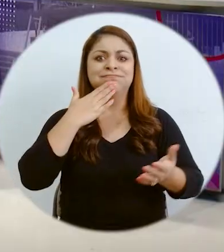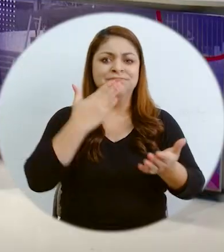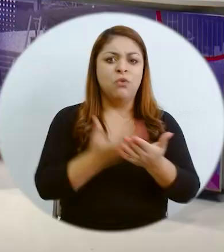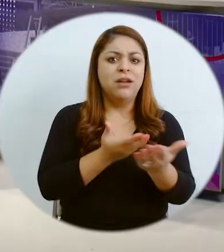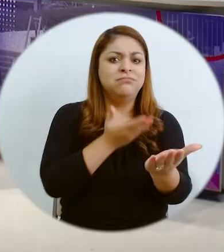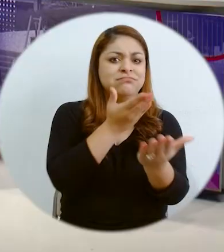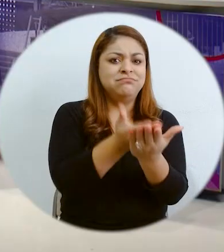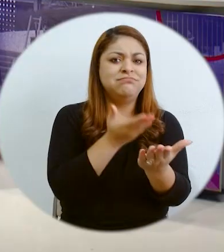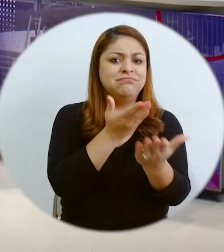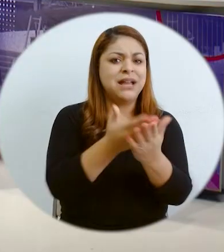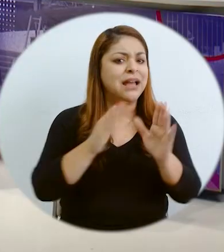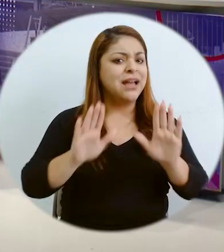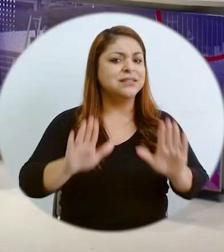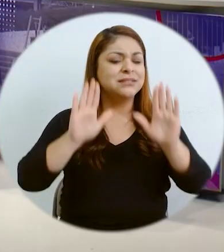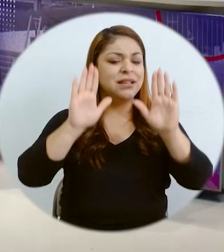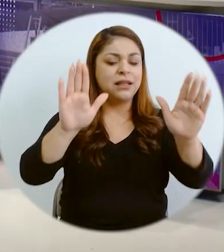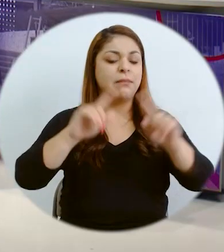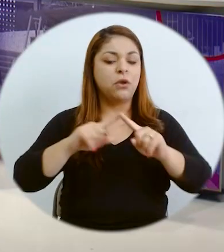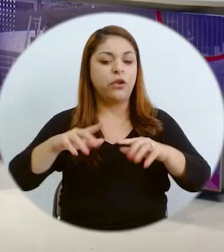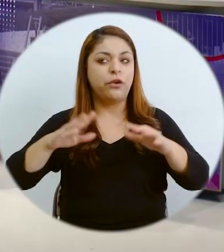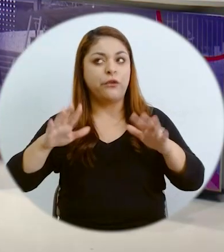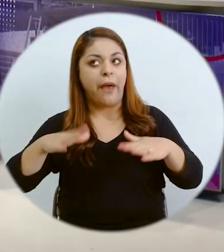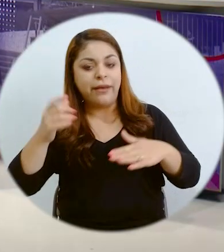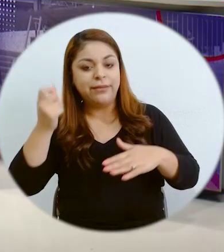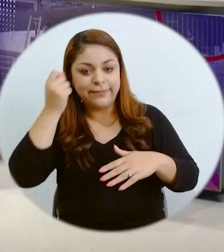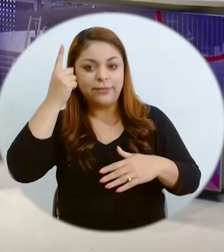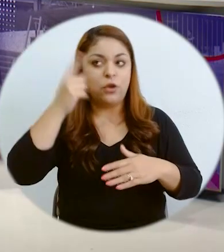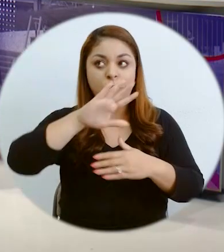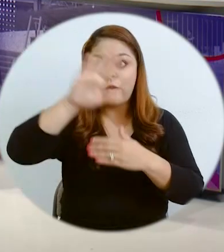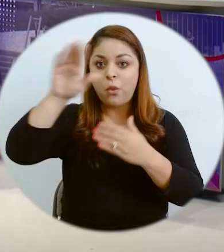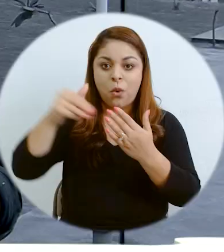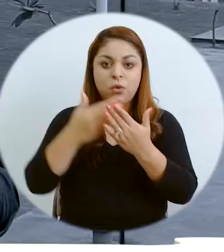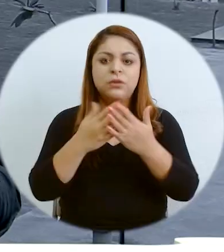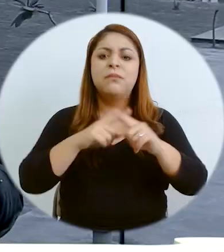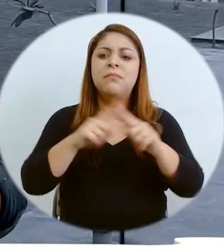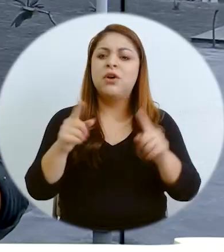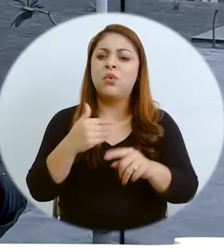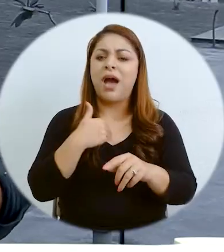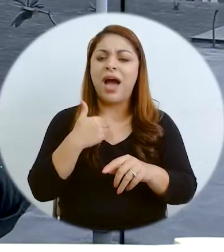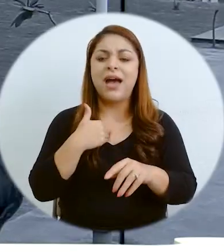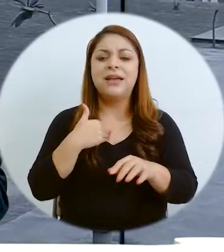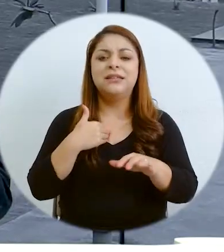una excelente propuesta que no se ha logrado entender, pero se traen atrás